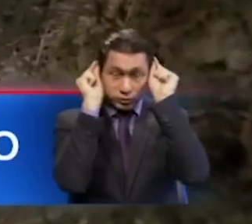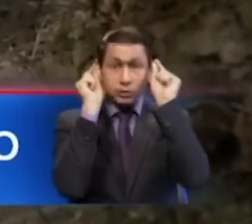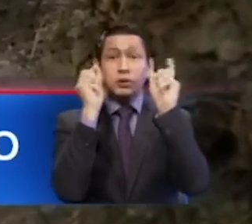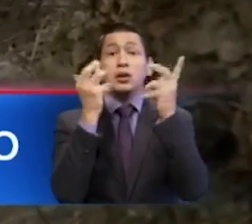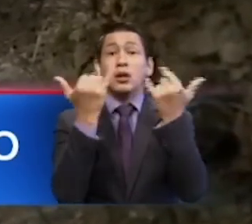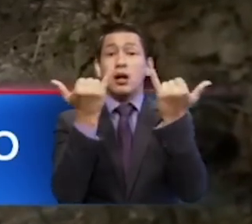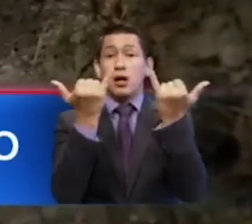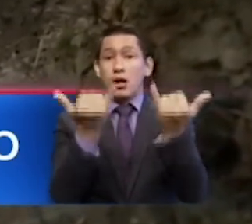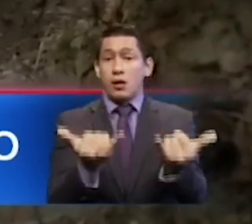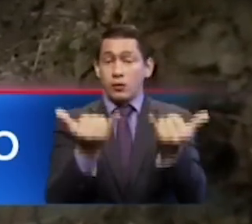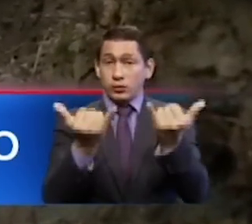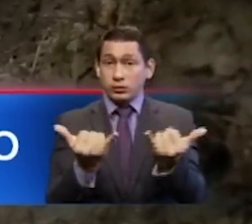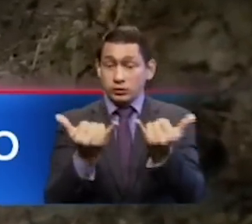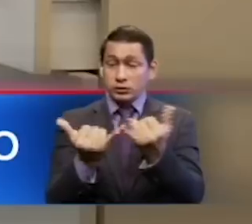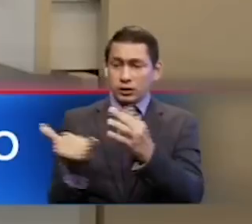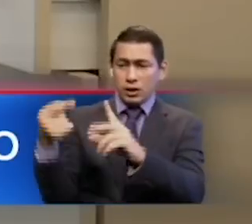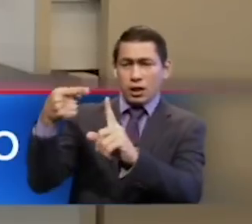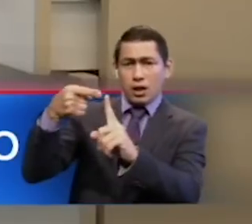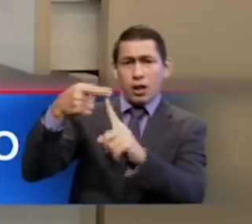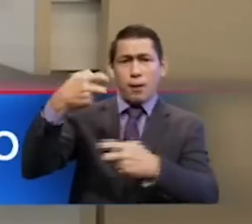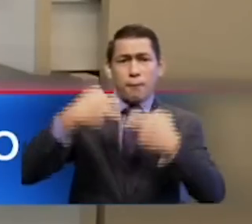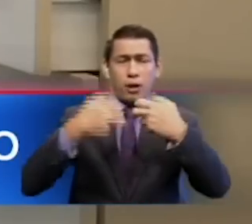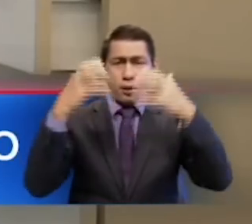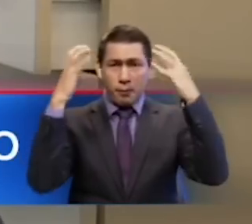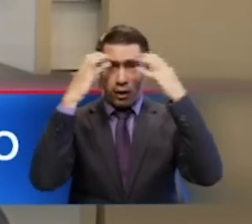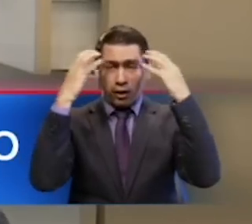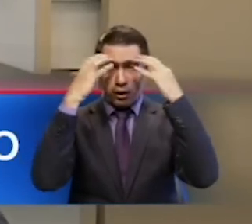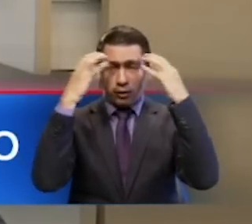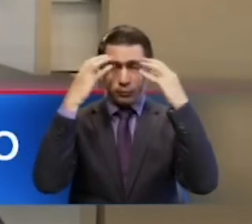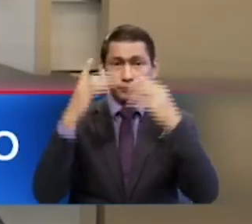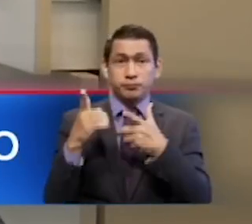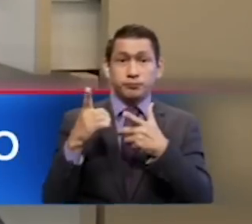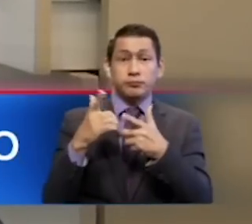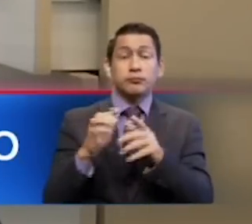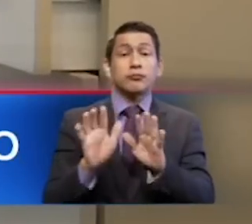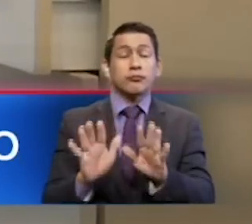enfermedad que lo habría llevado a cometer el asesinato. Para él es real que esta